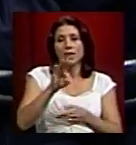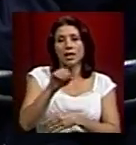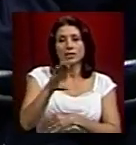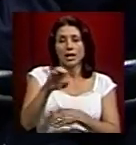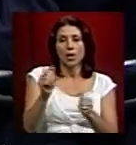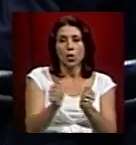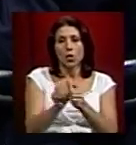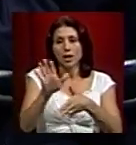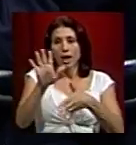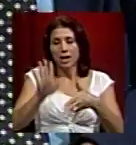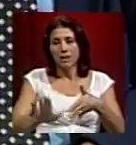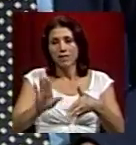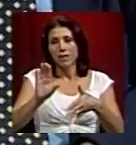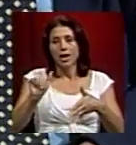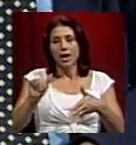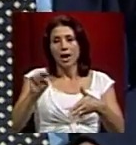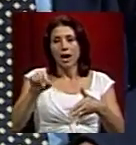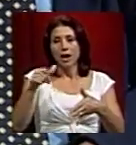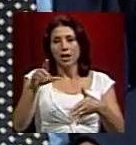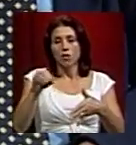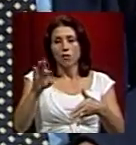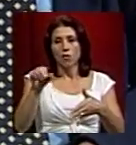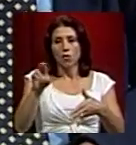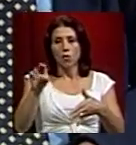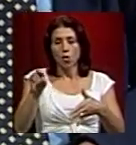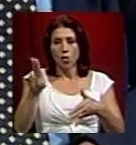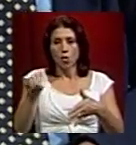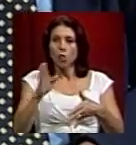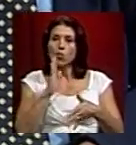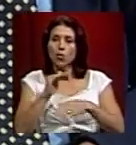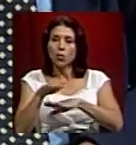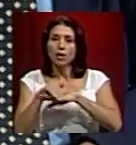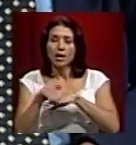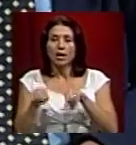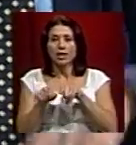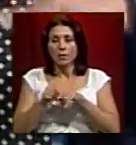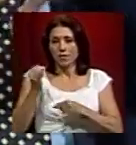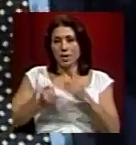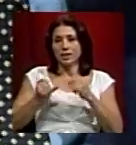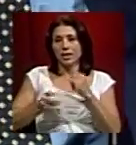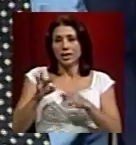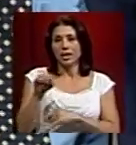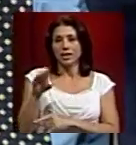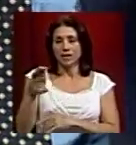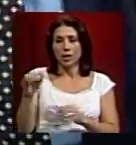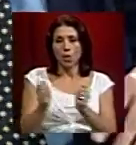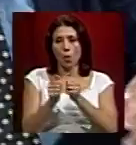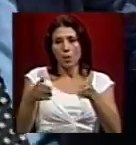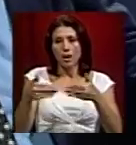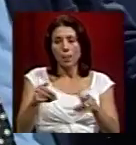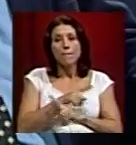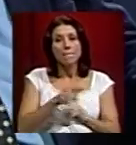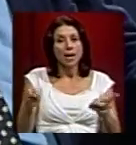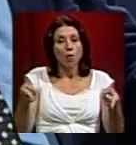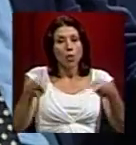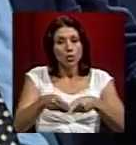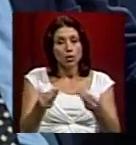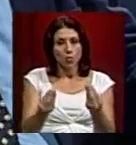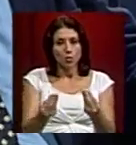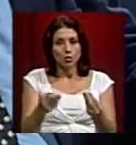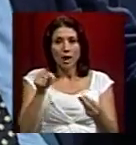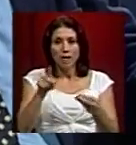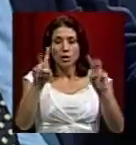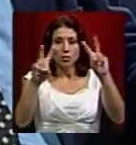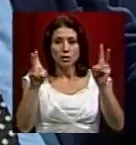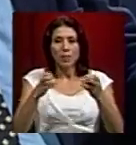y el final de la negociación con el Tratado de Libre Comercio con Panamá. Correcto. Pero ha ocurrido mucho. Ahí hay un tema de